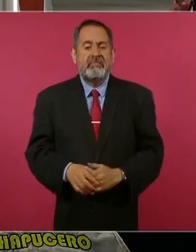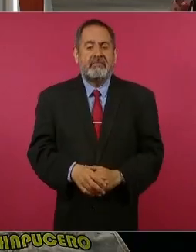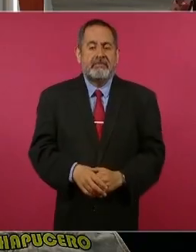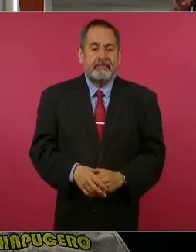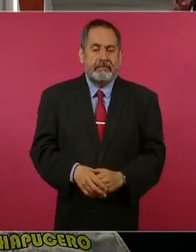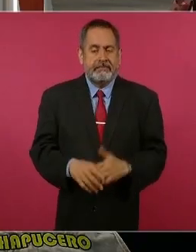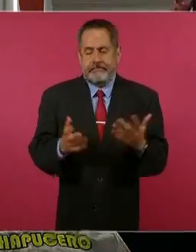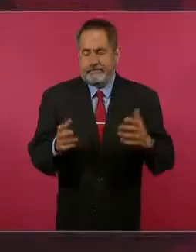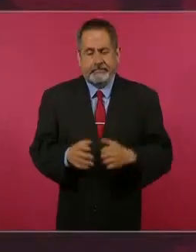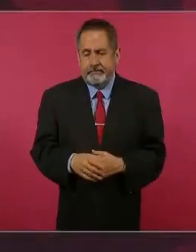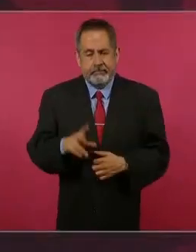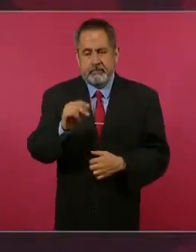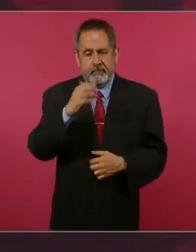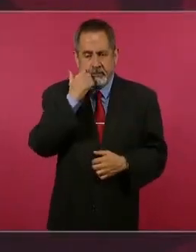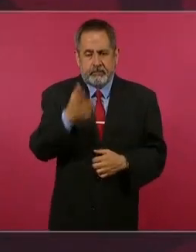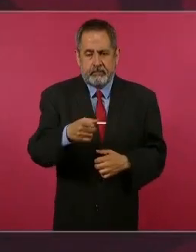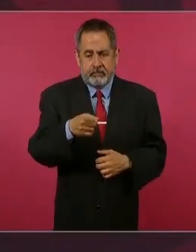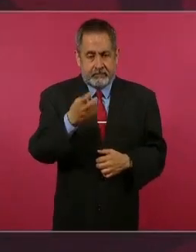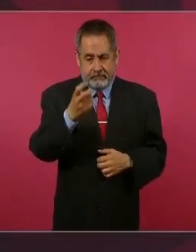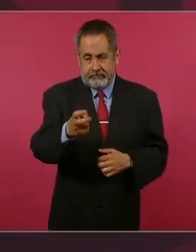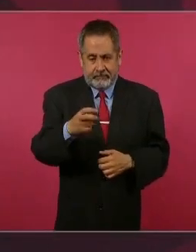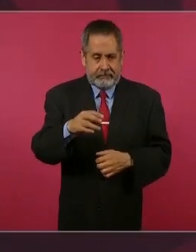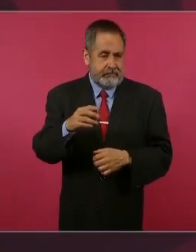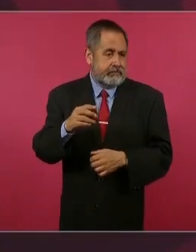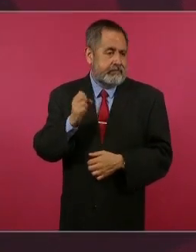Entonces, no queremos esos legisladores